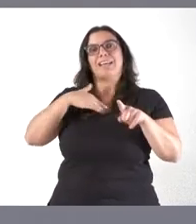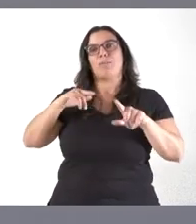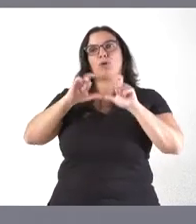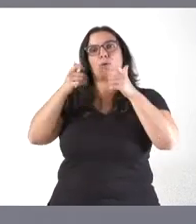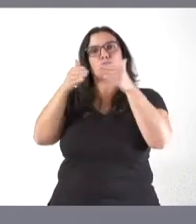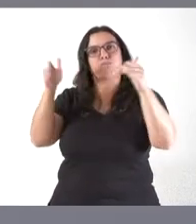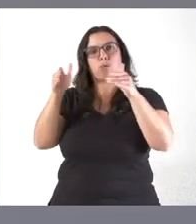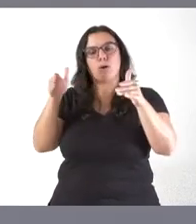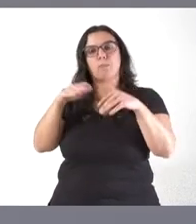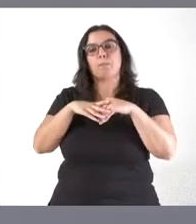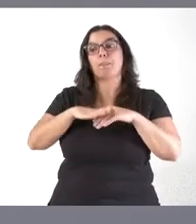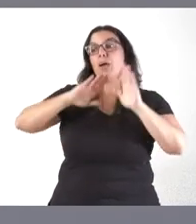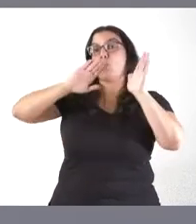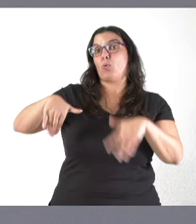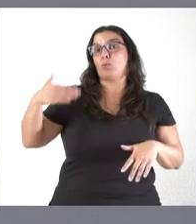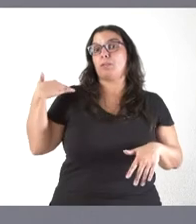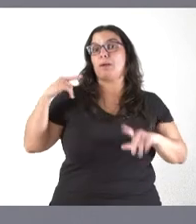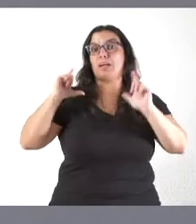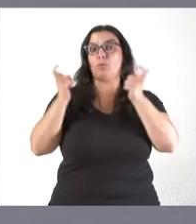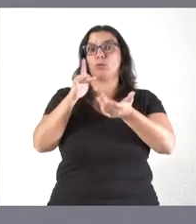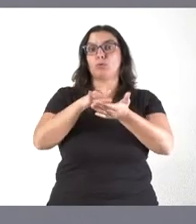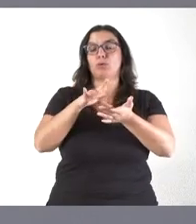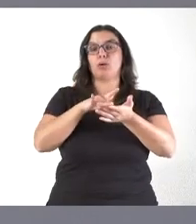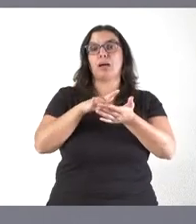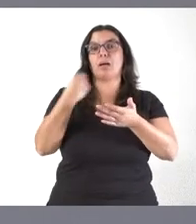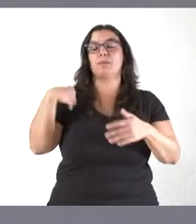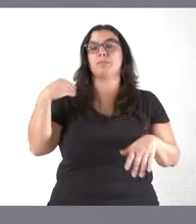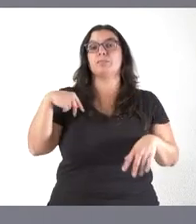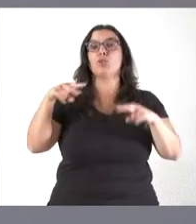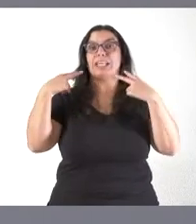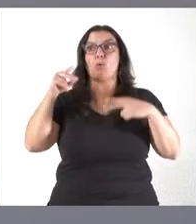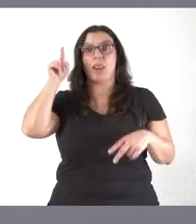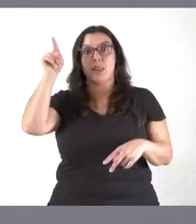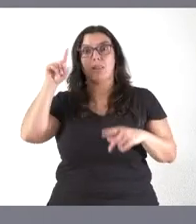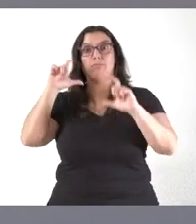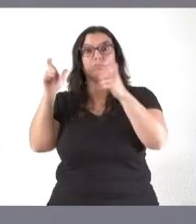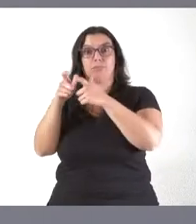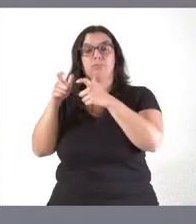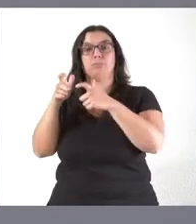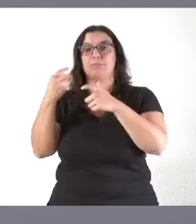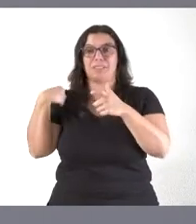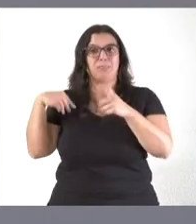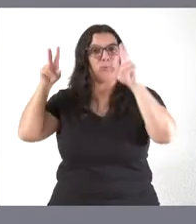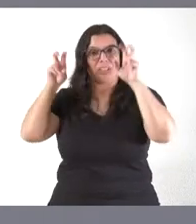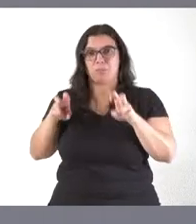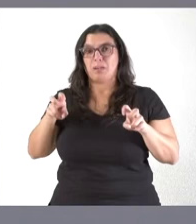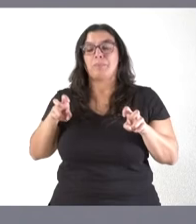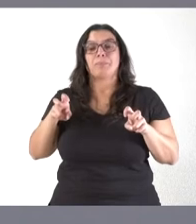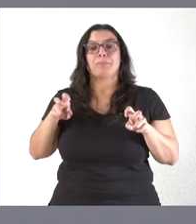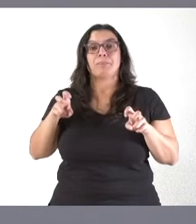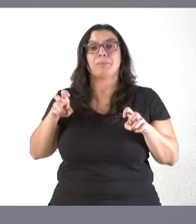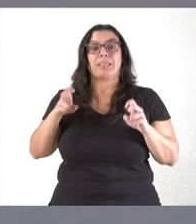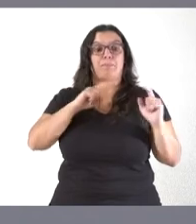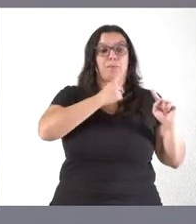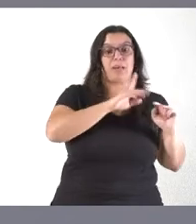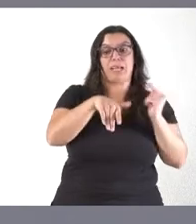la última de las reuniones tuvo lugar en albarracín en teruel en esa misma dirección y entre medias ha habido